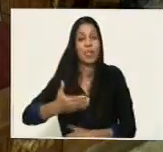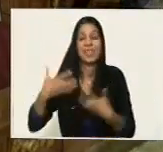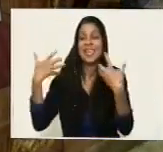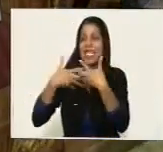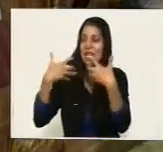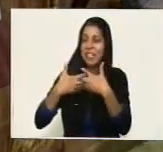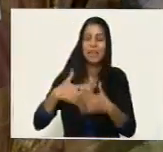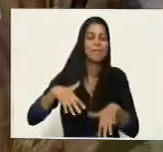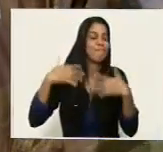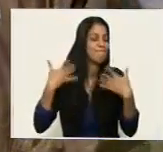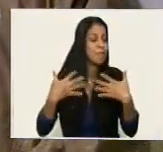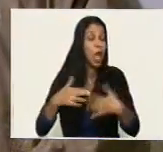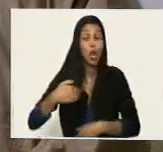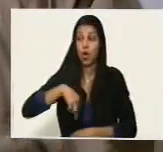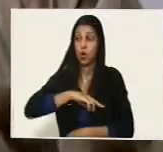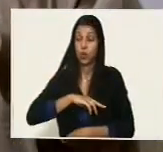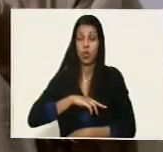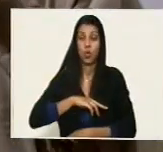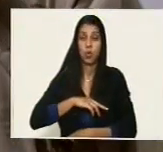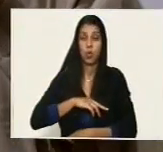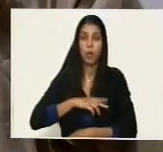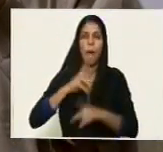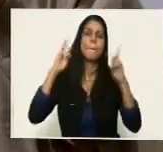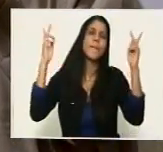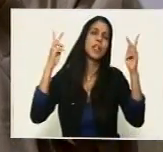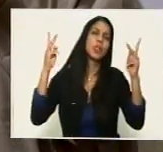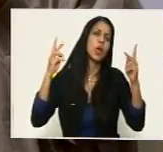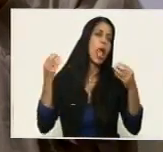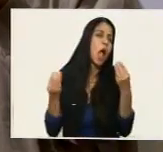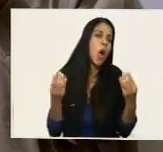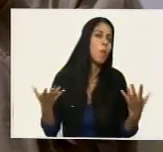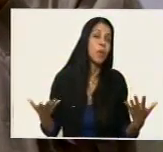Nosotros, buena parte de nuestra victoria viene por ahí.